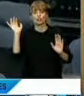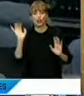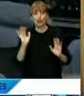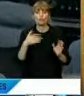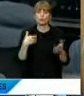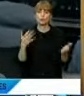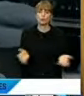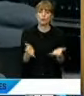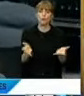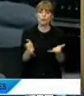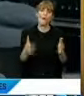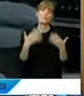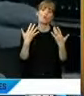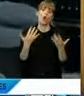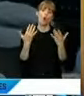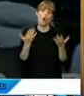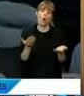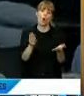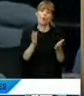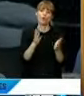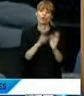se sostiene eso ahí